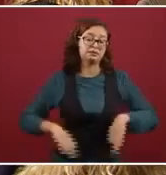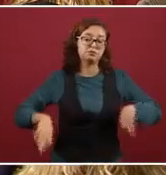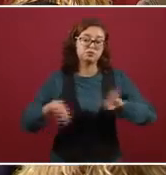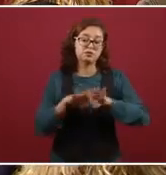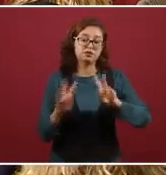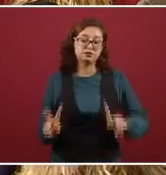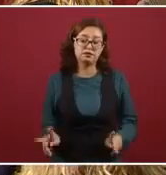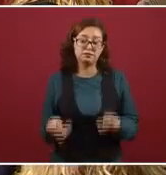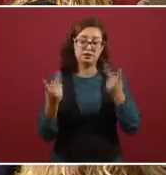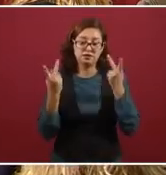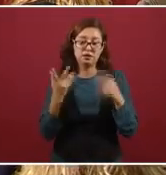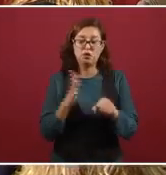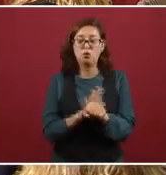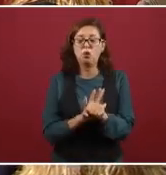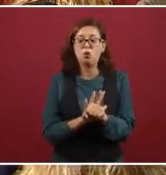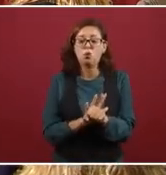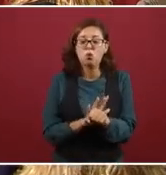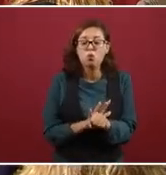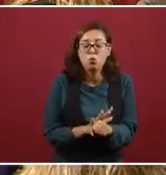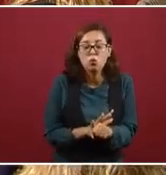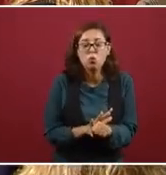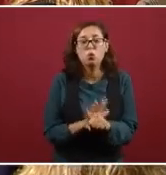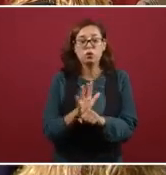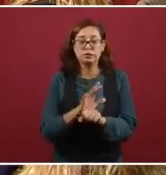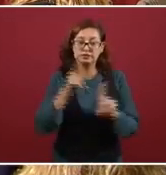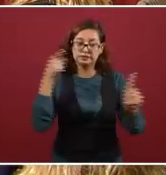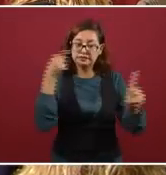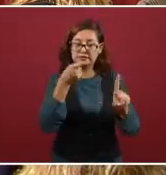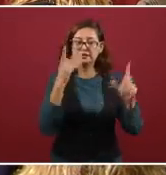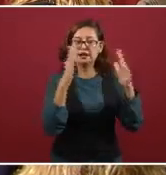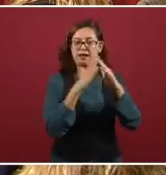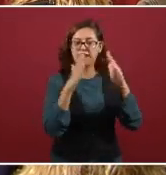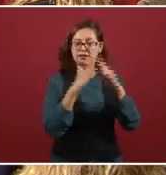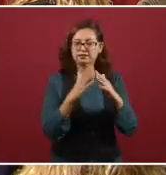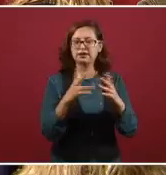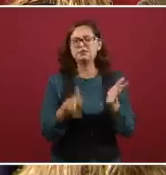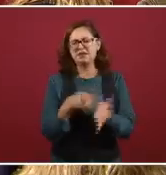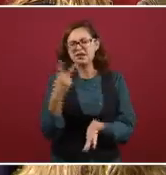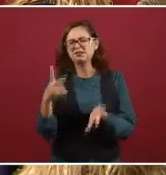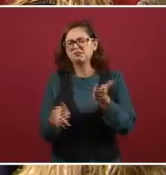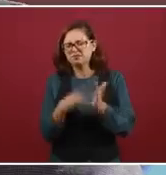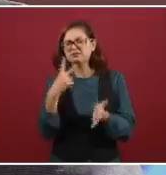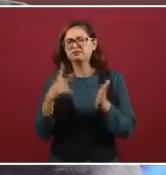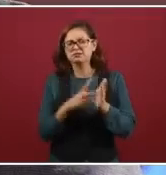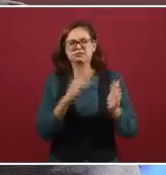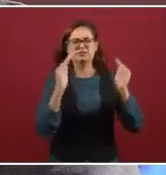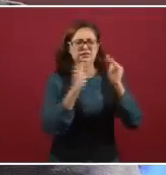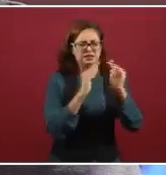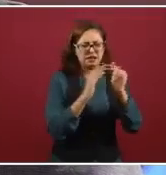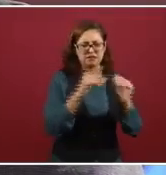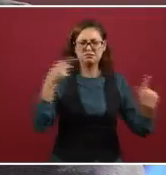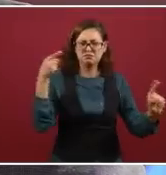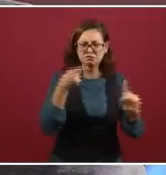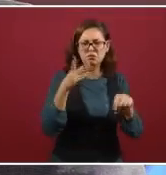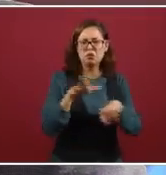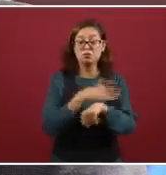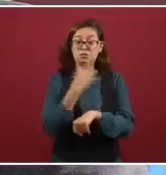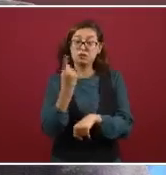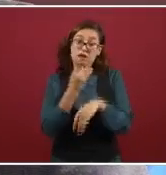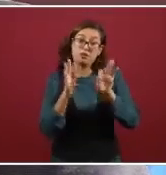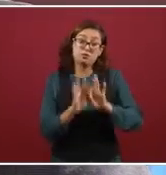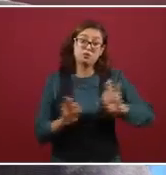les comento por qué pongo tanto énfasis en la casa, sobre todo por el destino a donde se van a dar estos